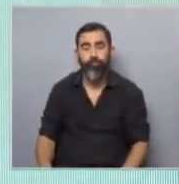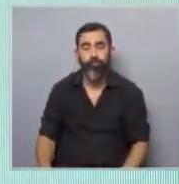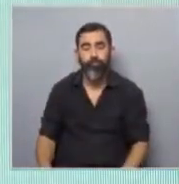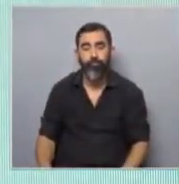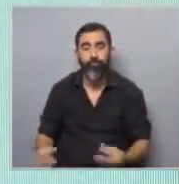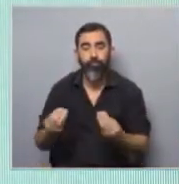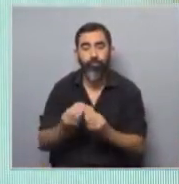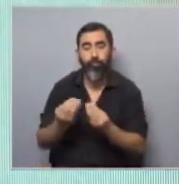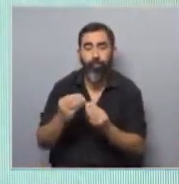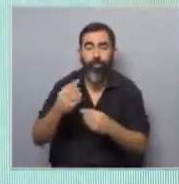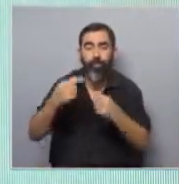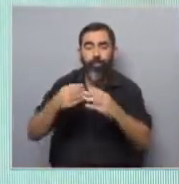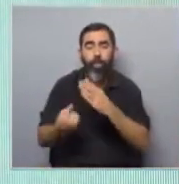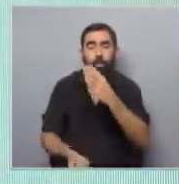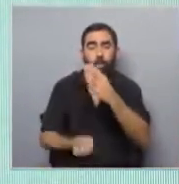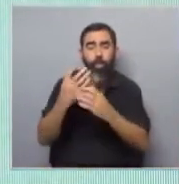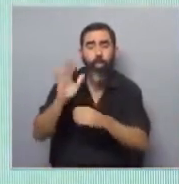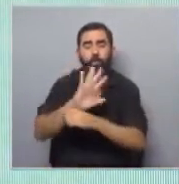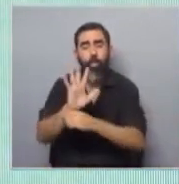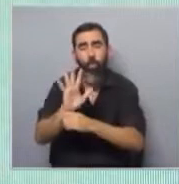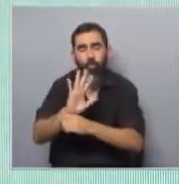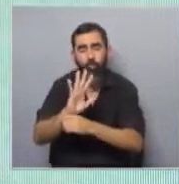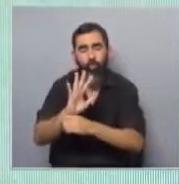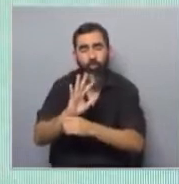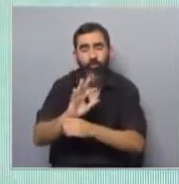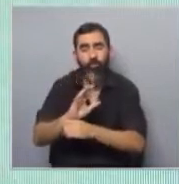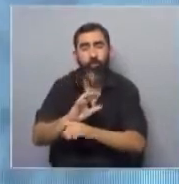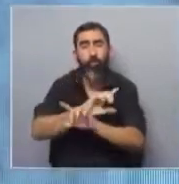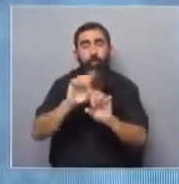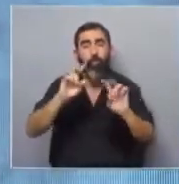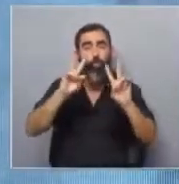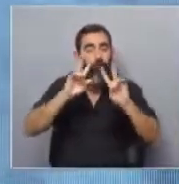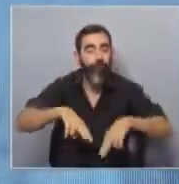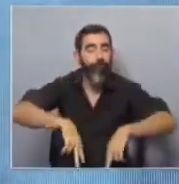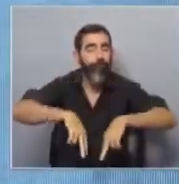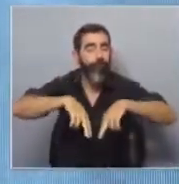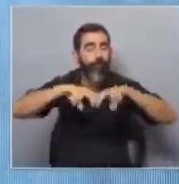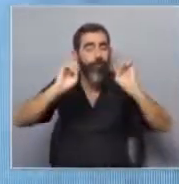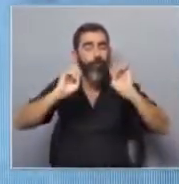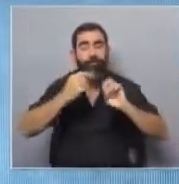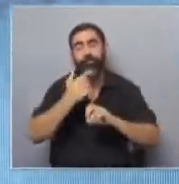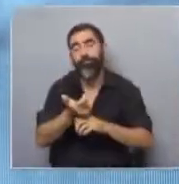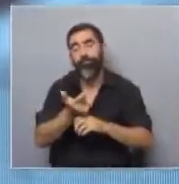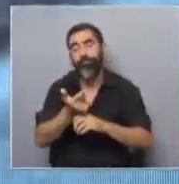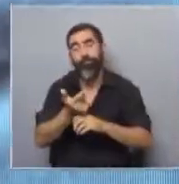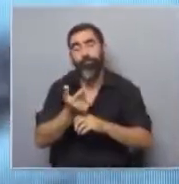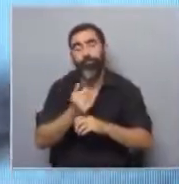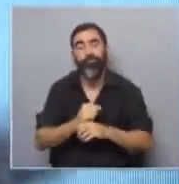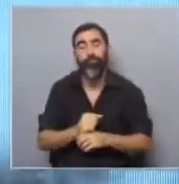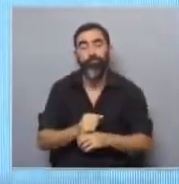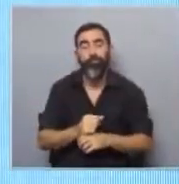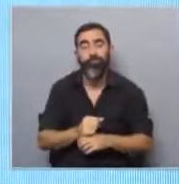varios modelos biológicos. No era un hombre, un investigador, de alguna manera